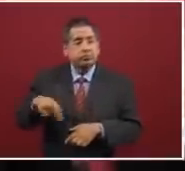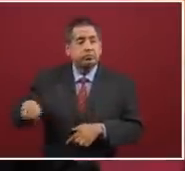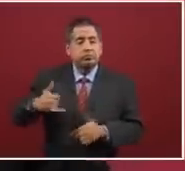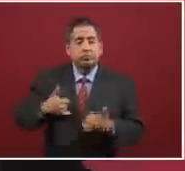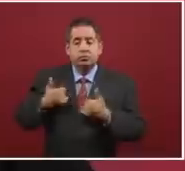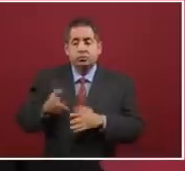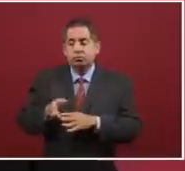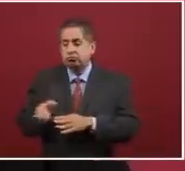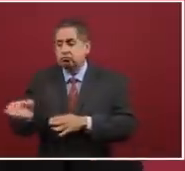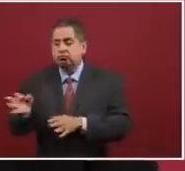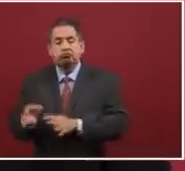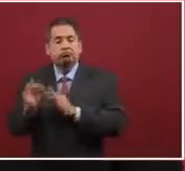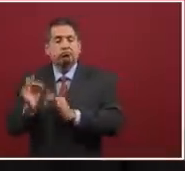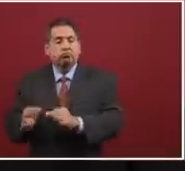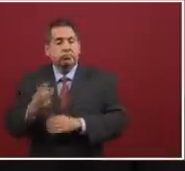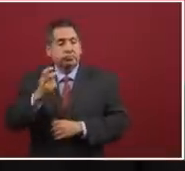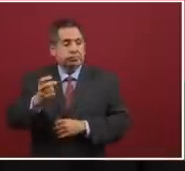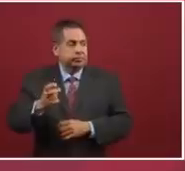estamos atendiendo a los jóvenes.